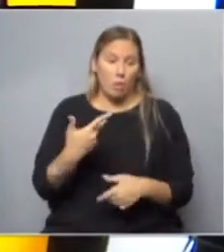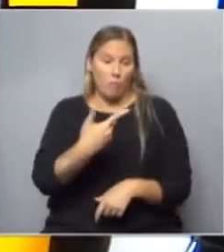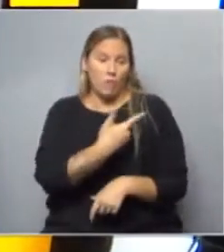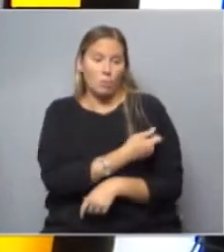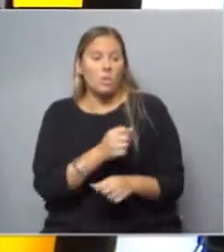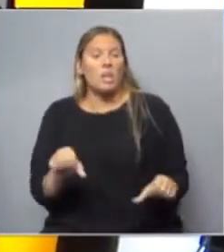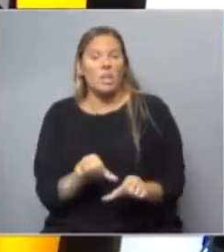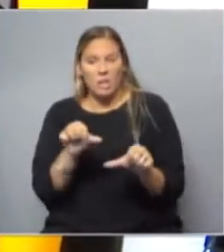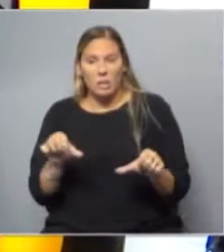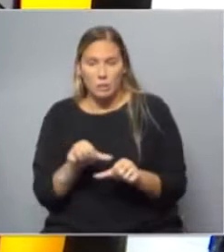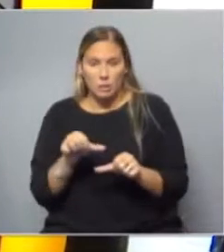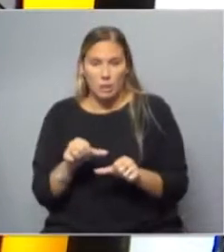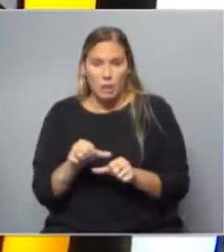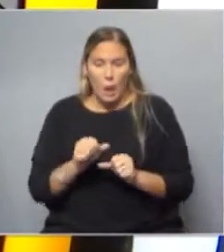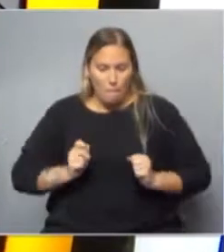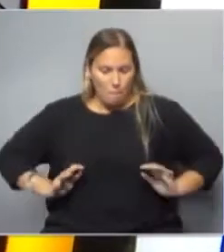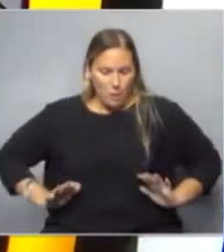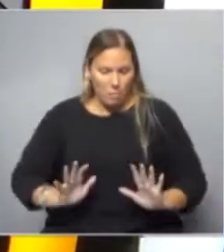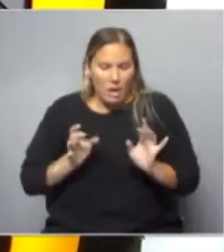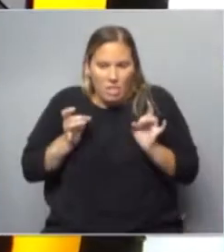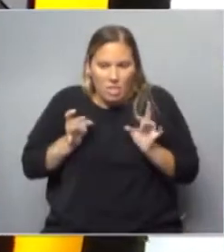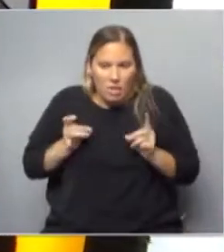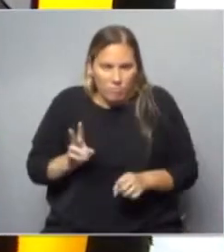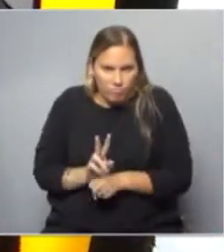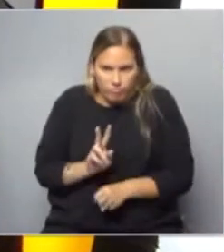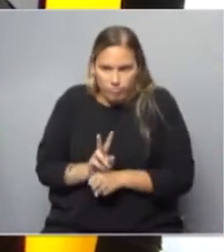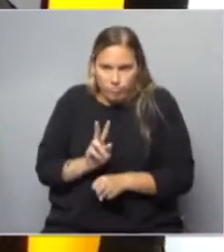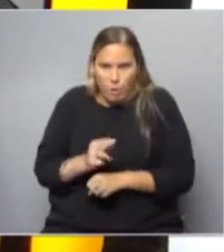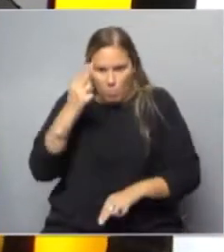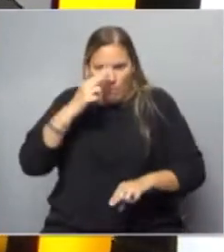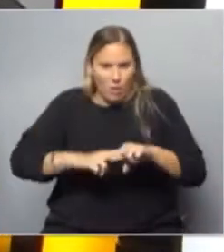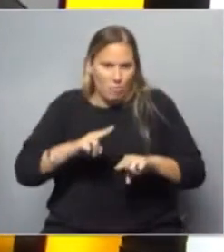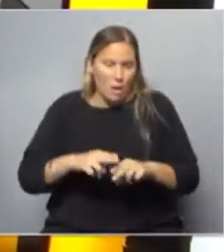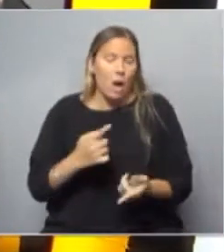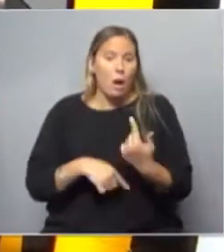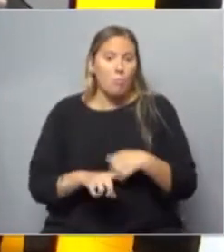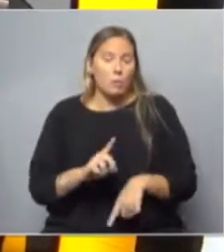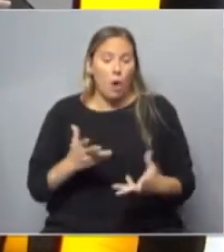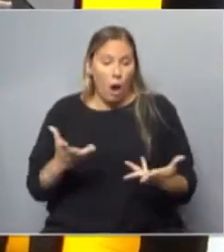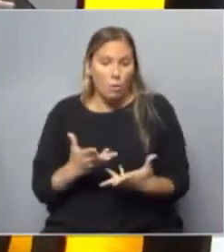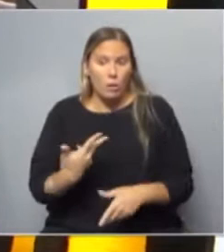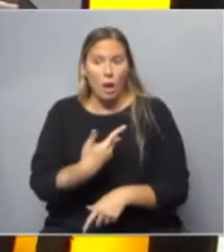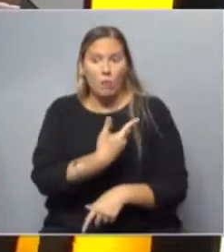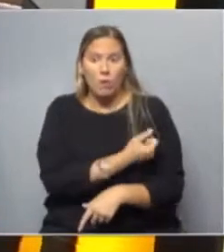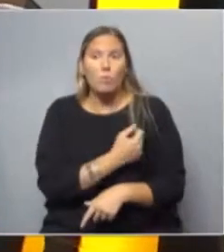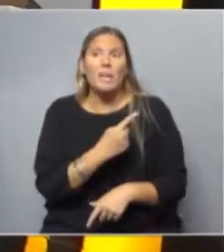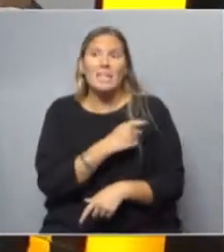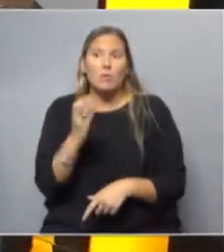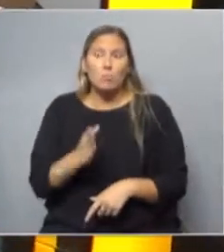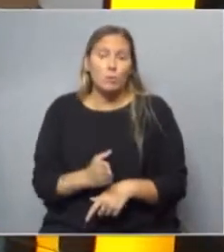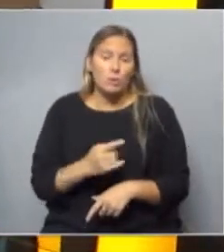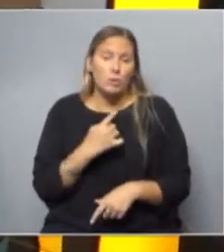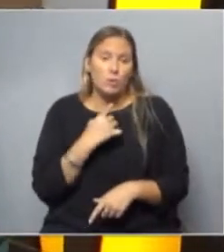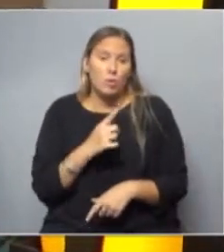vacuna básicamente es como preparar nuestras defensas para si nos enfermamos. Y en realidad la vacuna hoy en día no es efectiva en